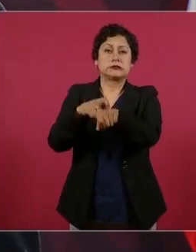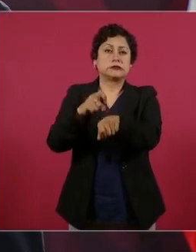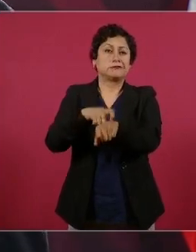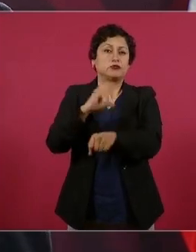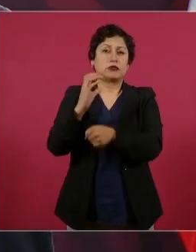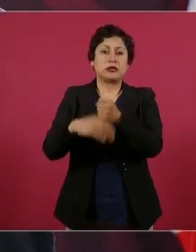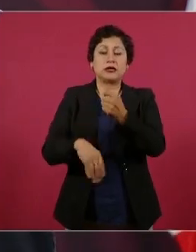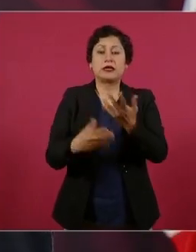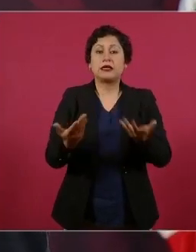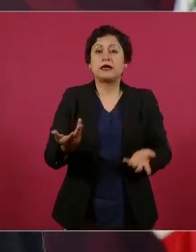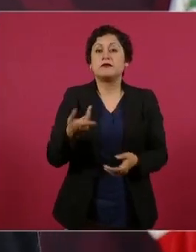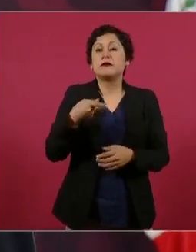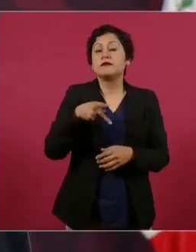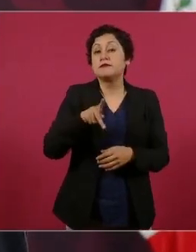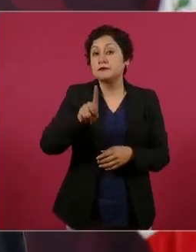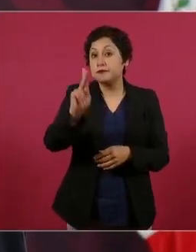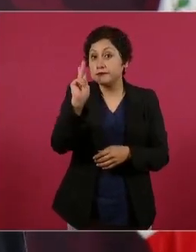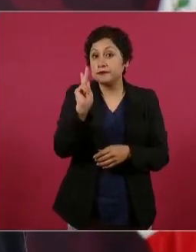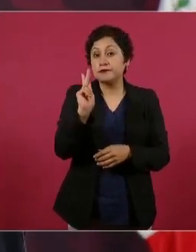pero